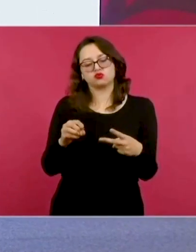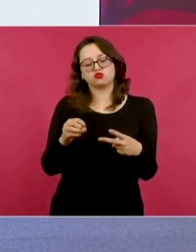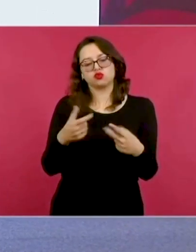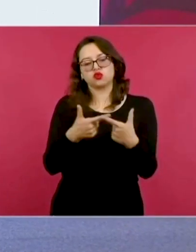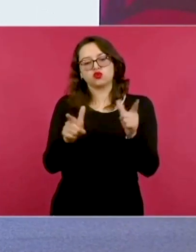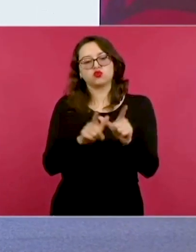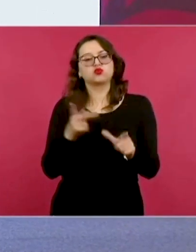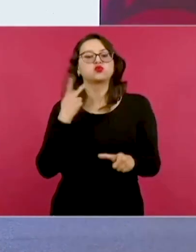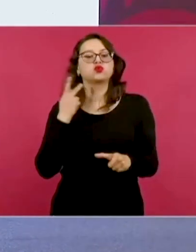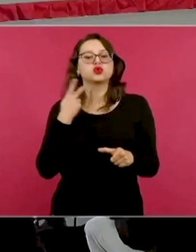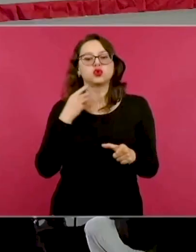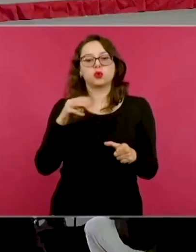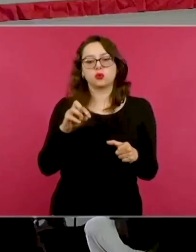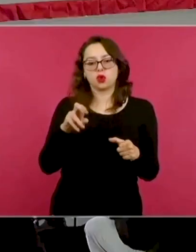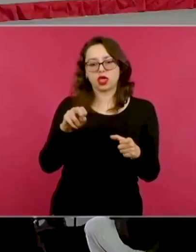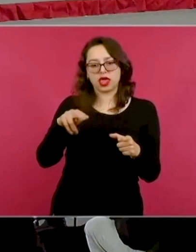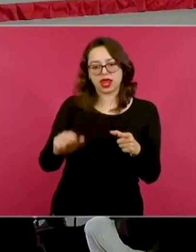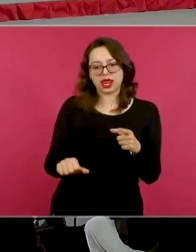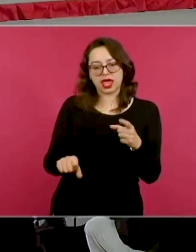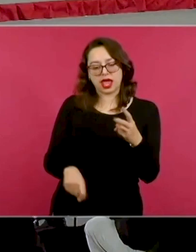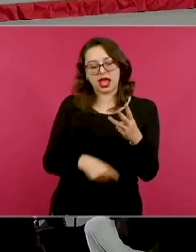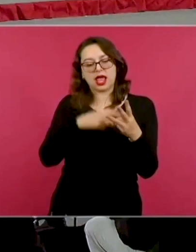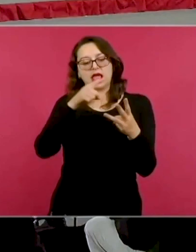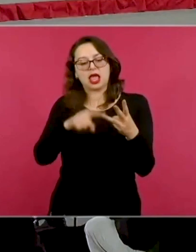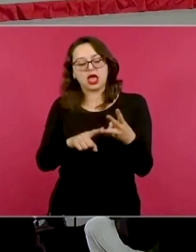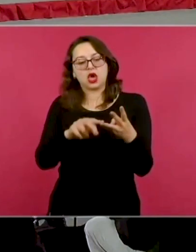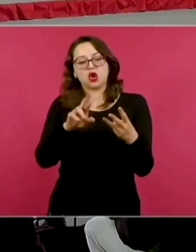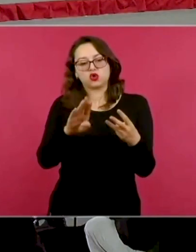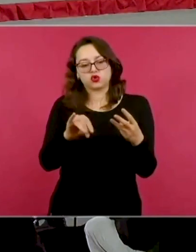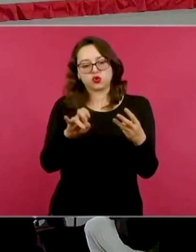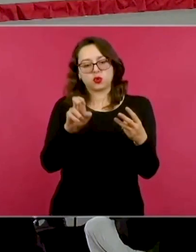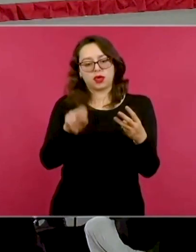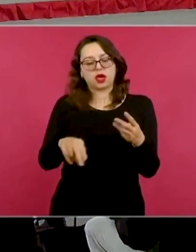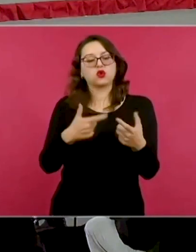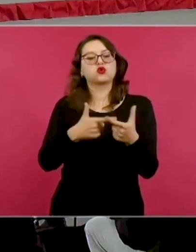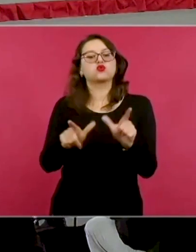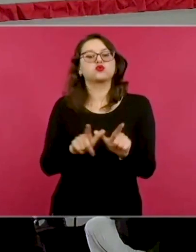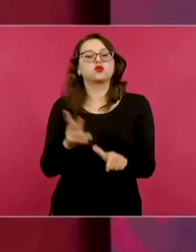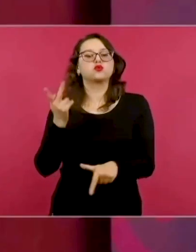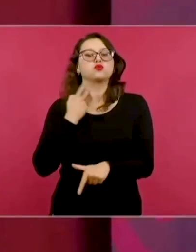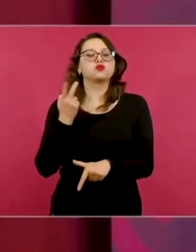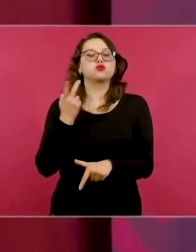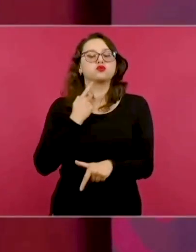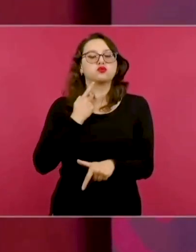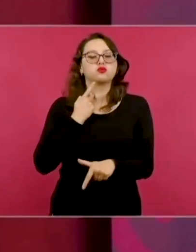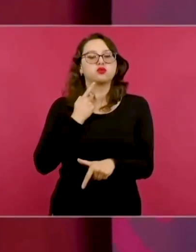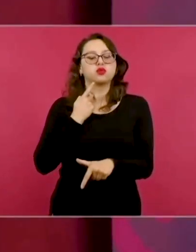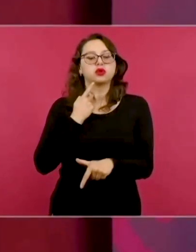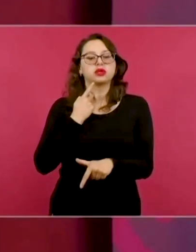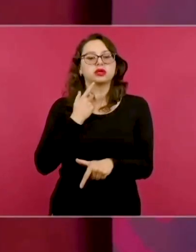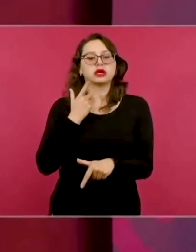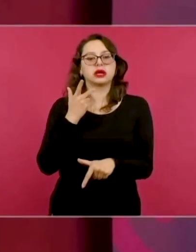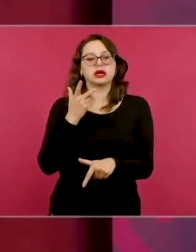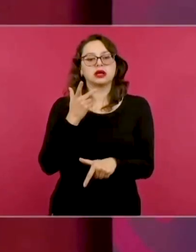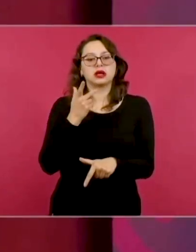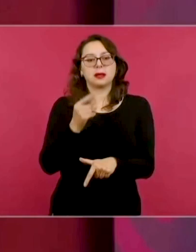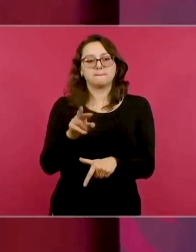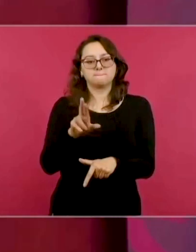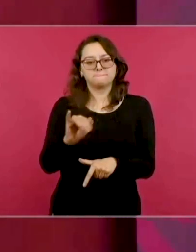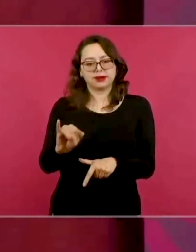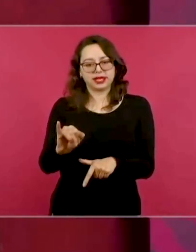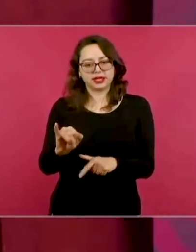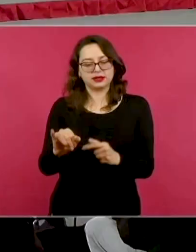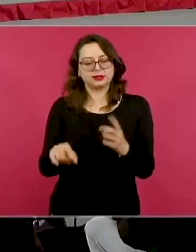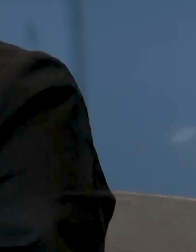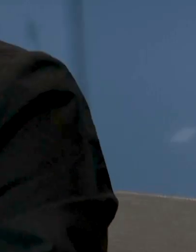provisional para evitar que los recursos de estos tres fideicomisos sean transferidos a la tesorería no obstante Si se quiere se puede